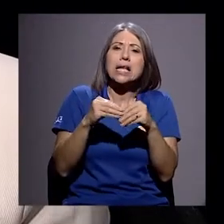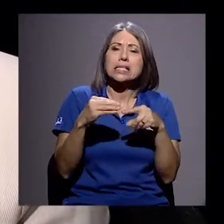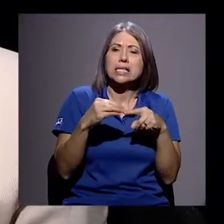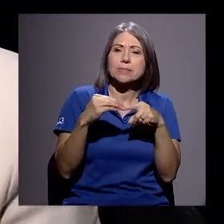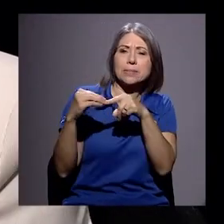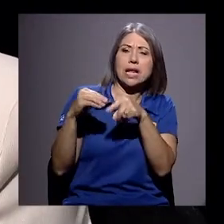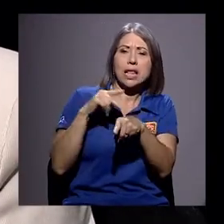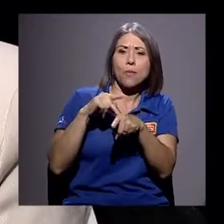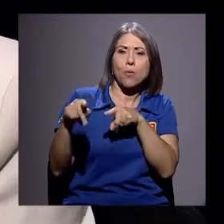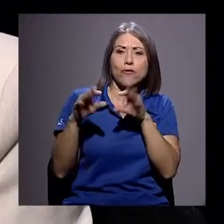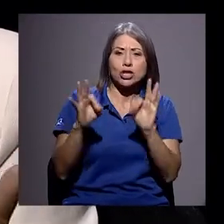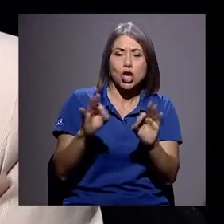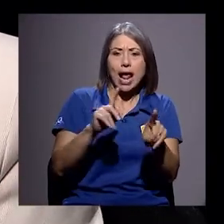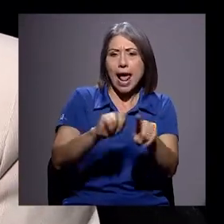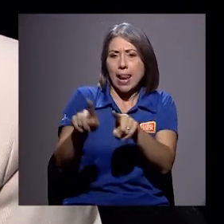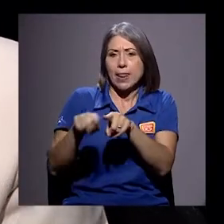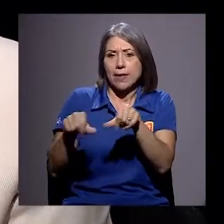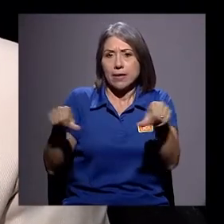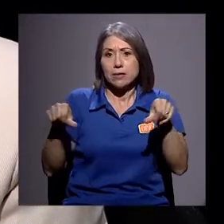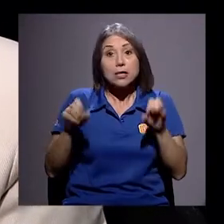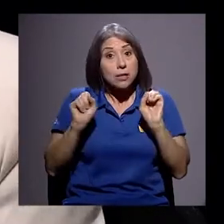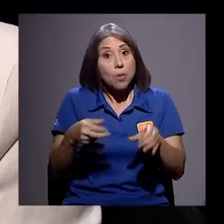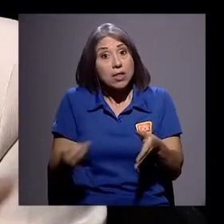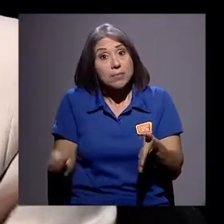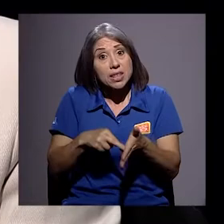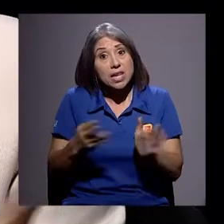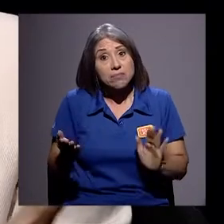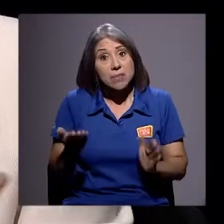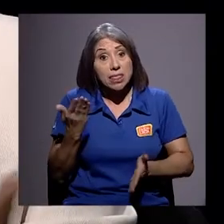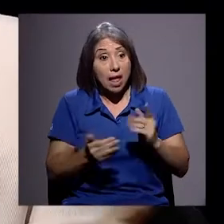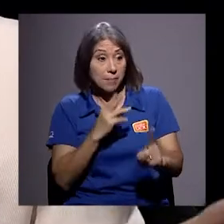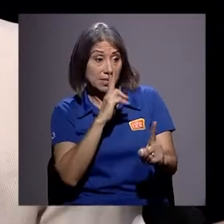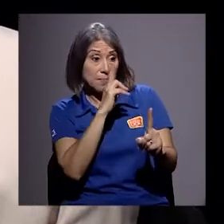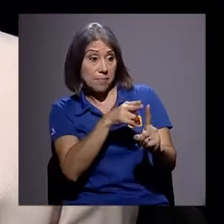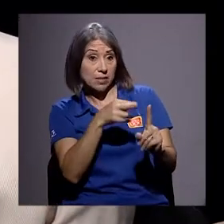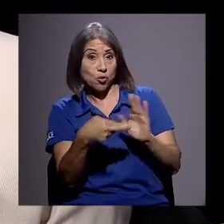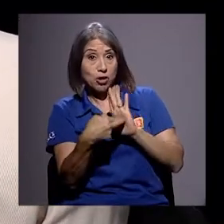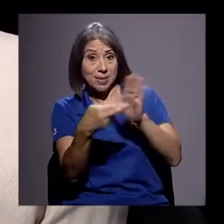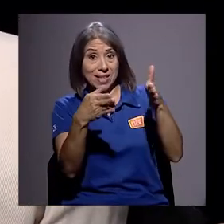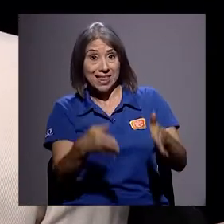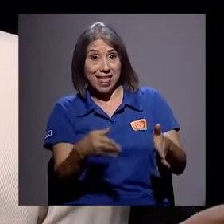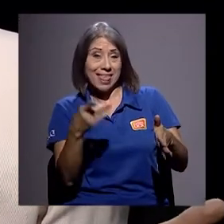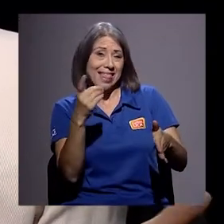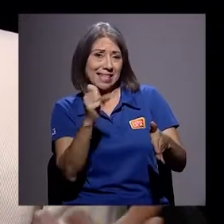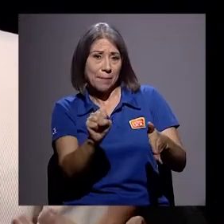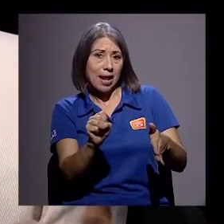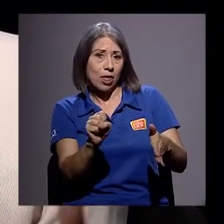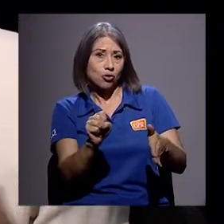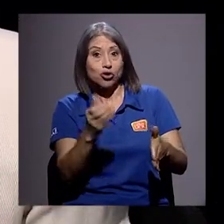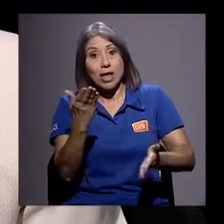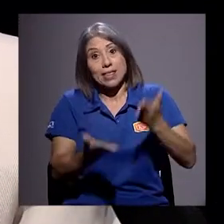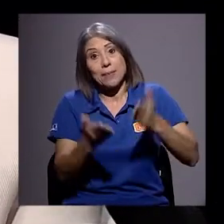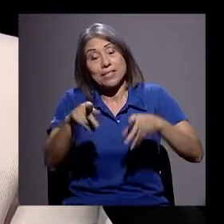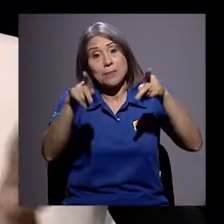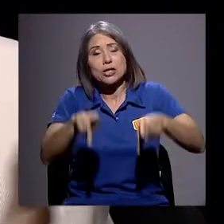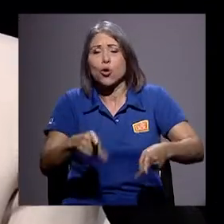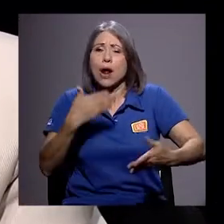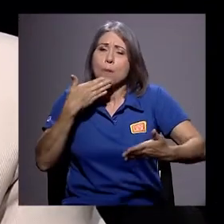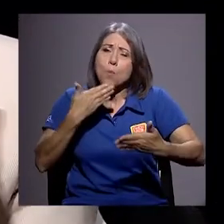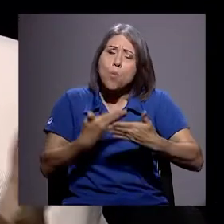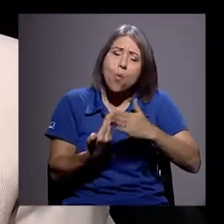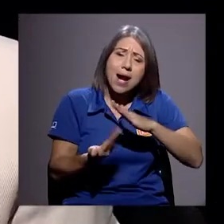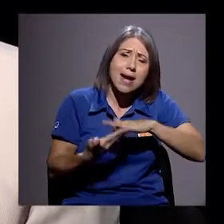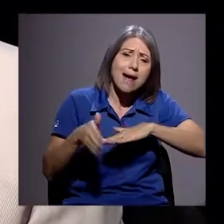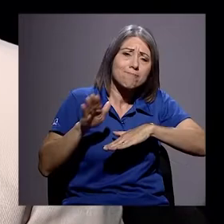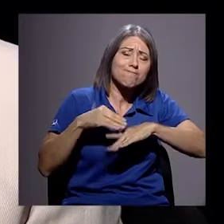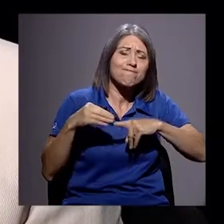áreas e incluso se puede repetir puede que ese representante por desamparado sea una persona buenísima en un